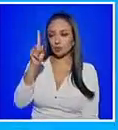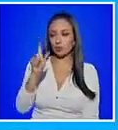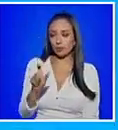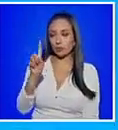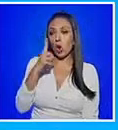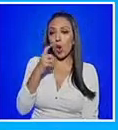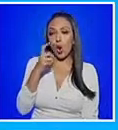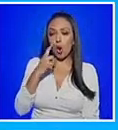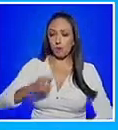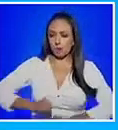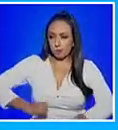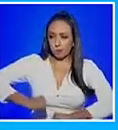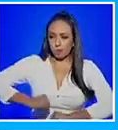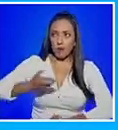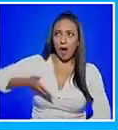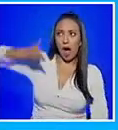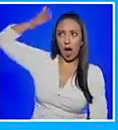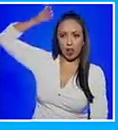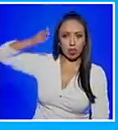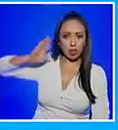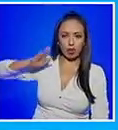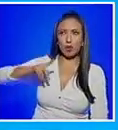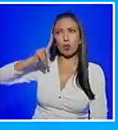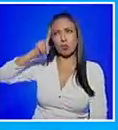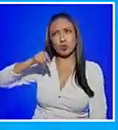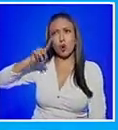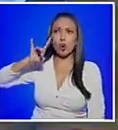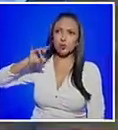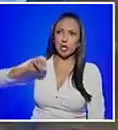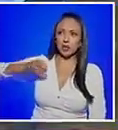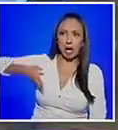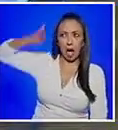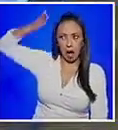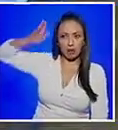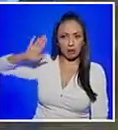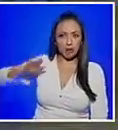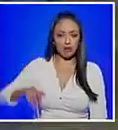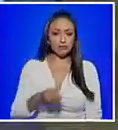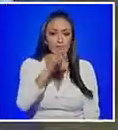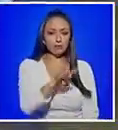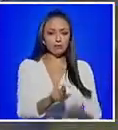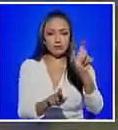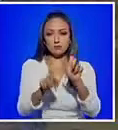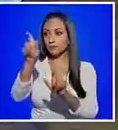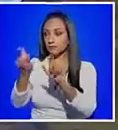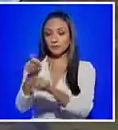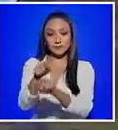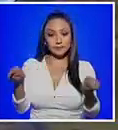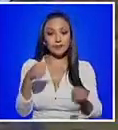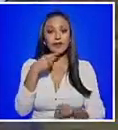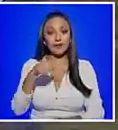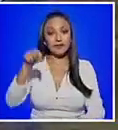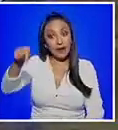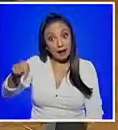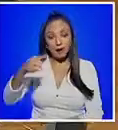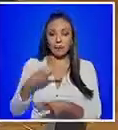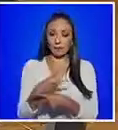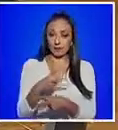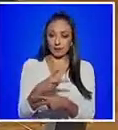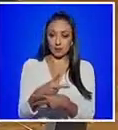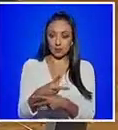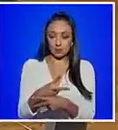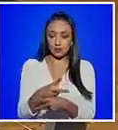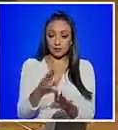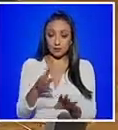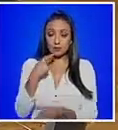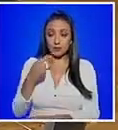un hombre robusto, alto, 1,80 por ahí. Los moradores aseguran que el sector se ha vuelto peligroso y aunque